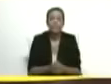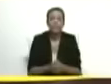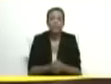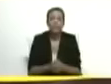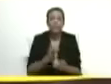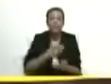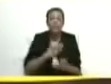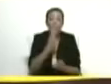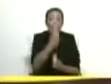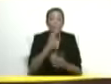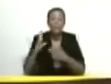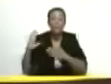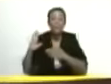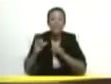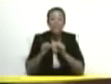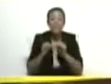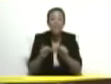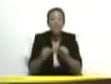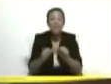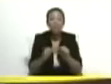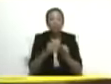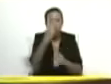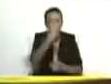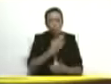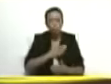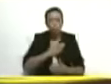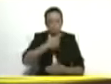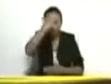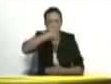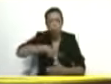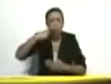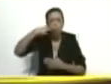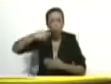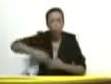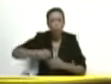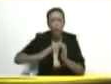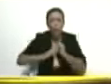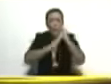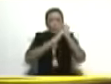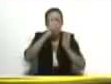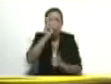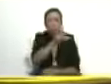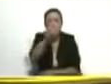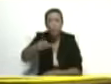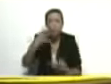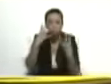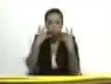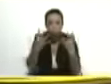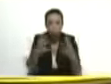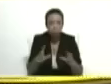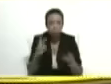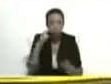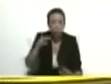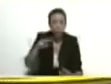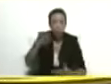mi compromiso para cada uno de ustedes, con cada uno de ustedes como líderes, lideresas de sus circuitos